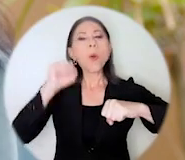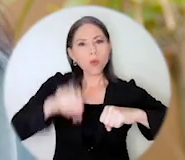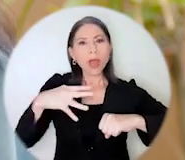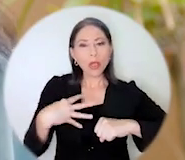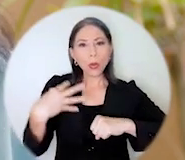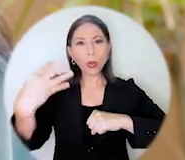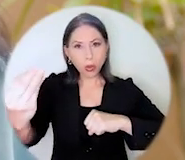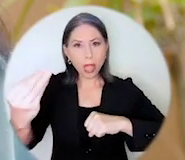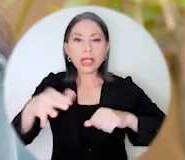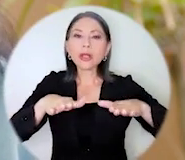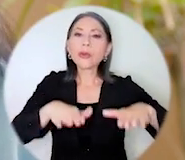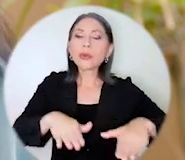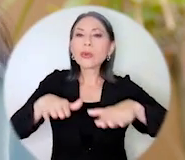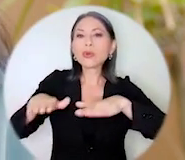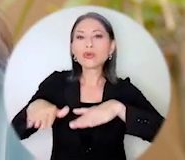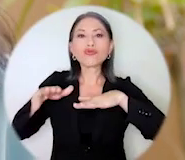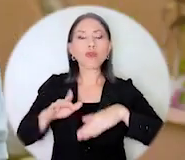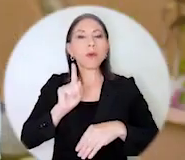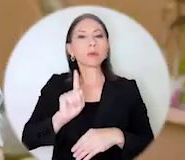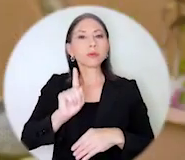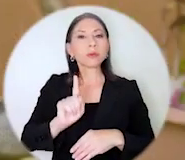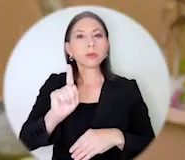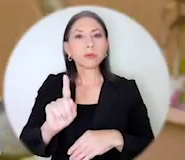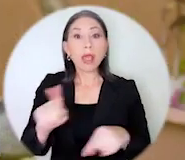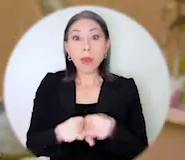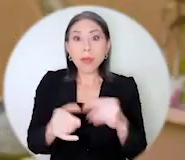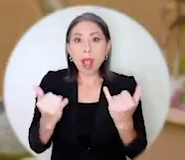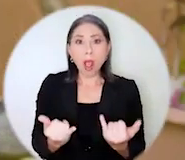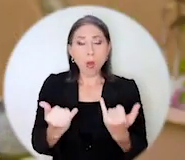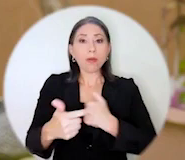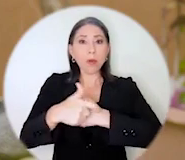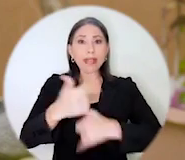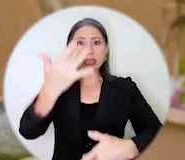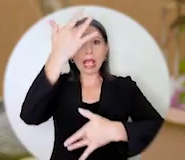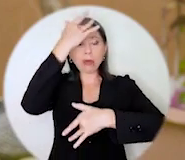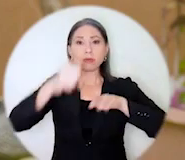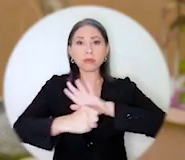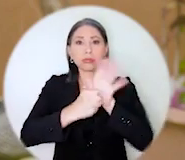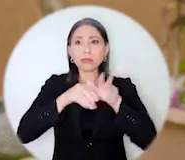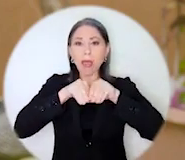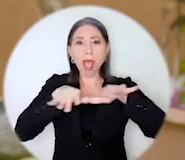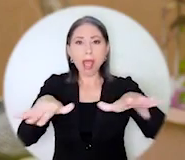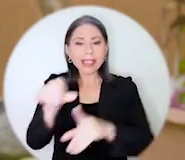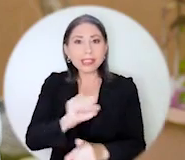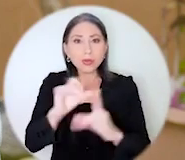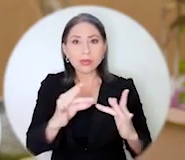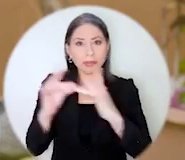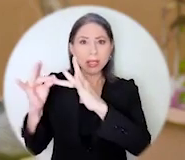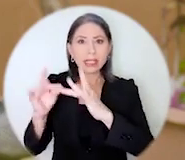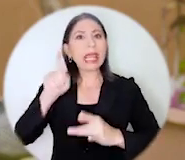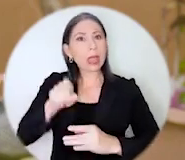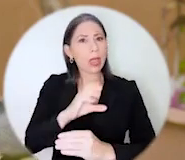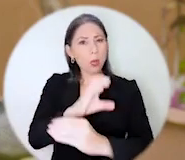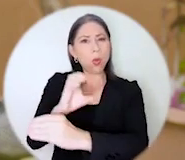puede proceder a evacuar con la mayor calma posible. Además, como estamos en momentos de pandemia, tenemos situaciones especiales, hay que